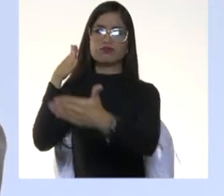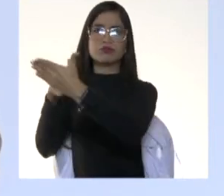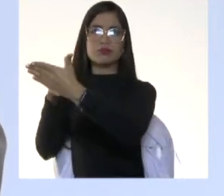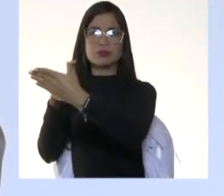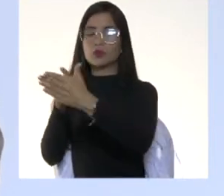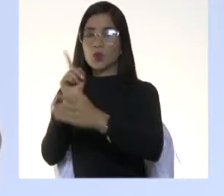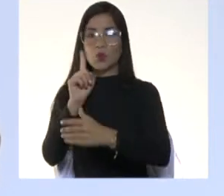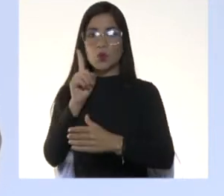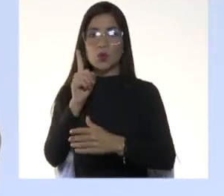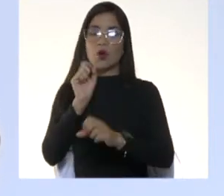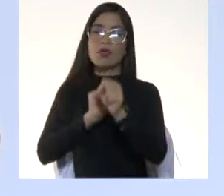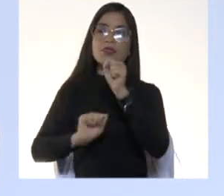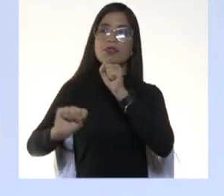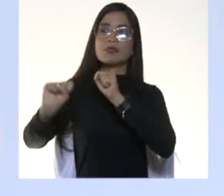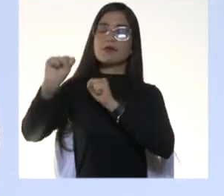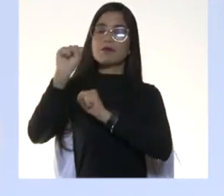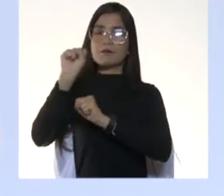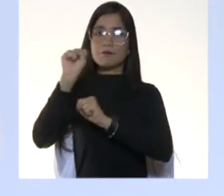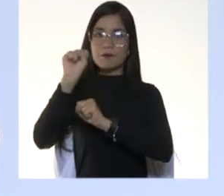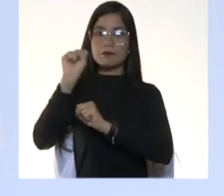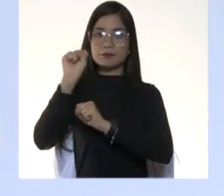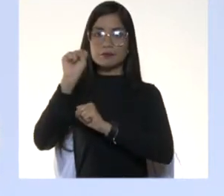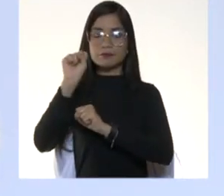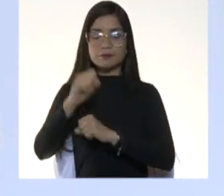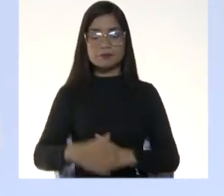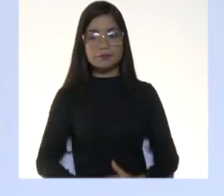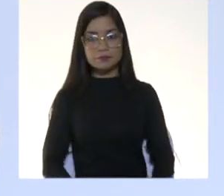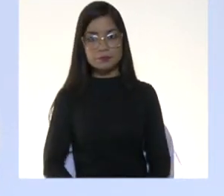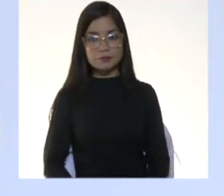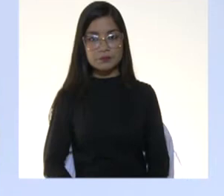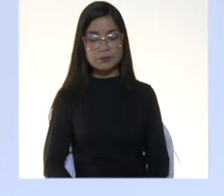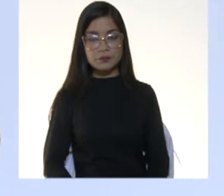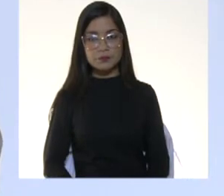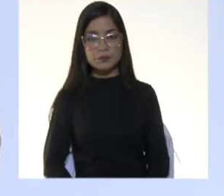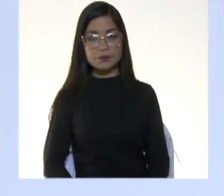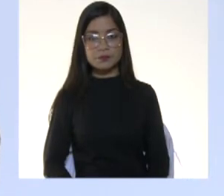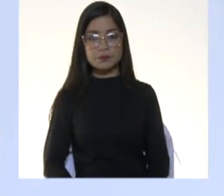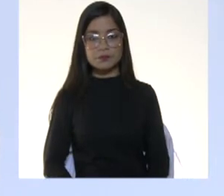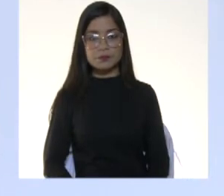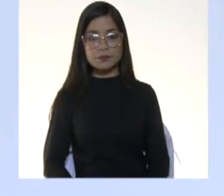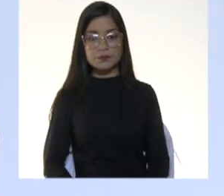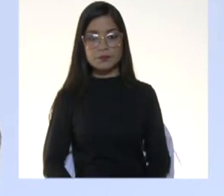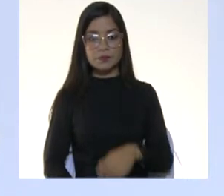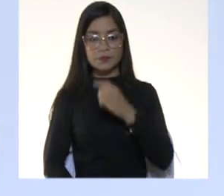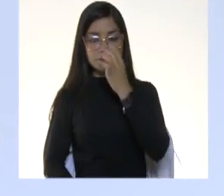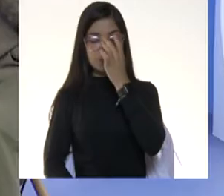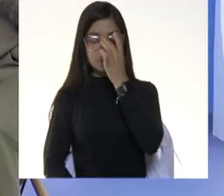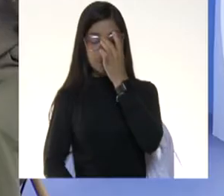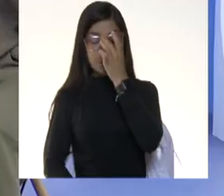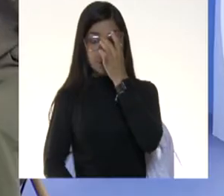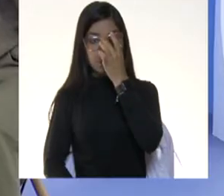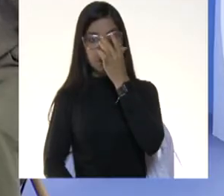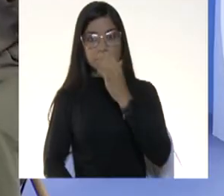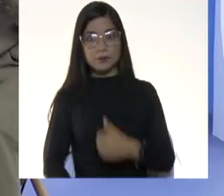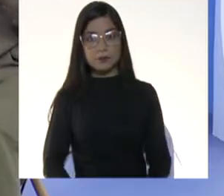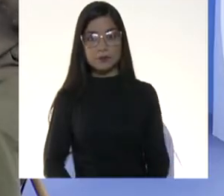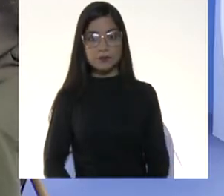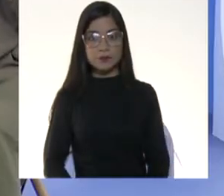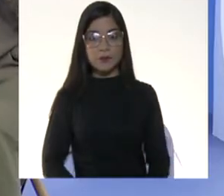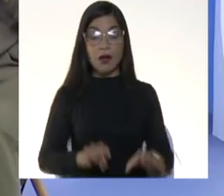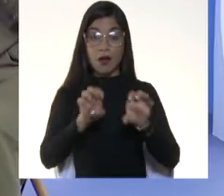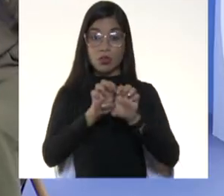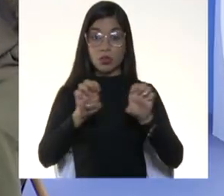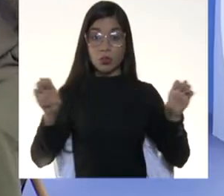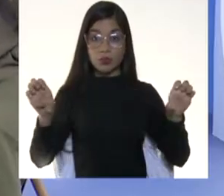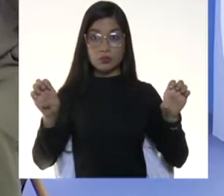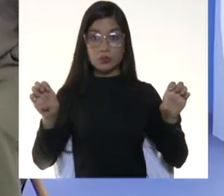que ir defendiendo en función a lo educativo. Lo educativo es un valor, es un hecho diario. Yo educo al hablar, yo educo